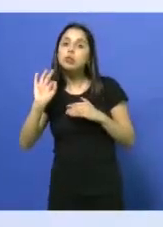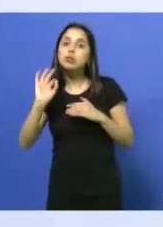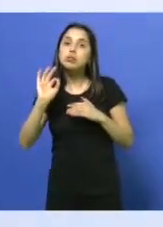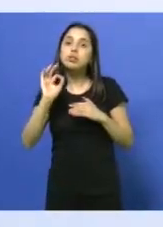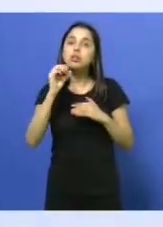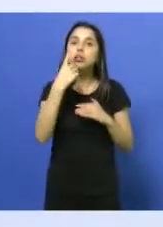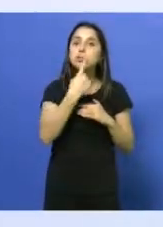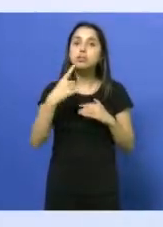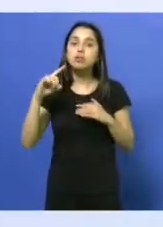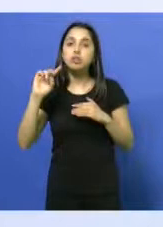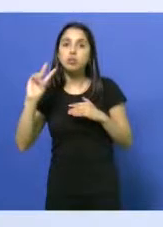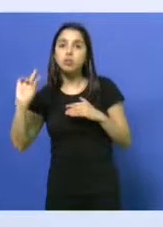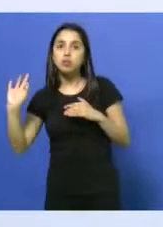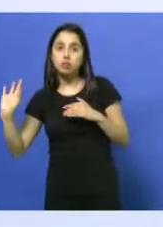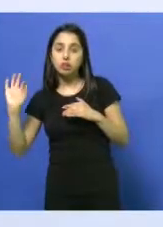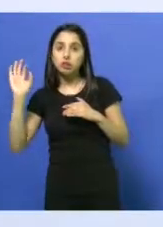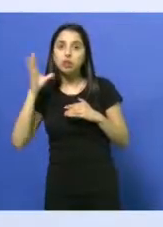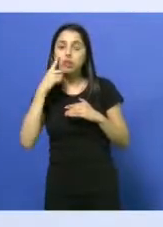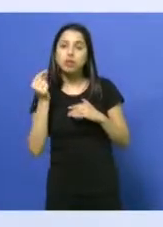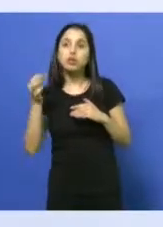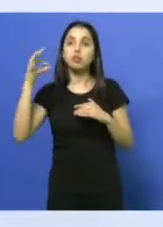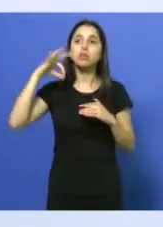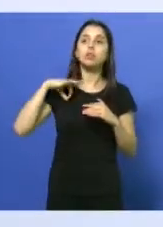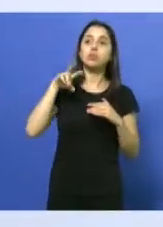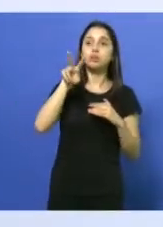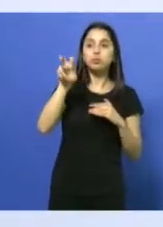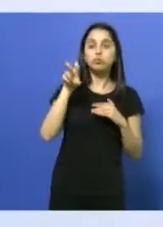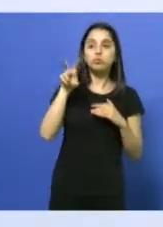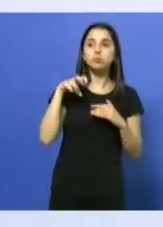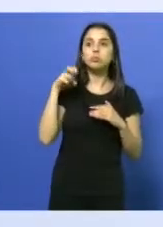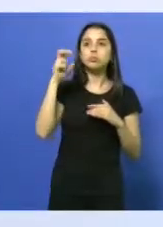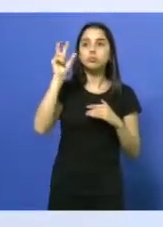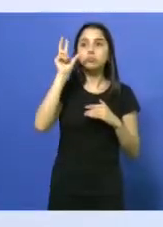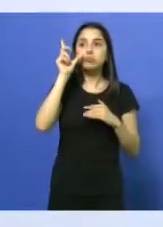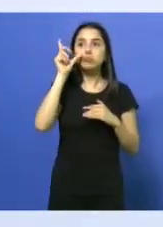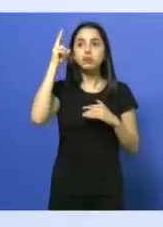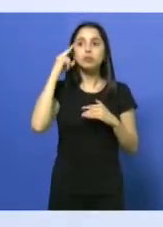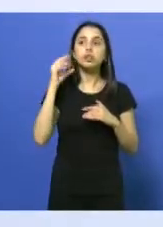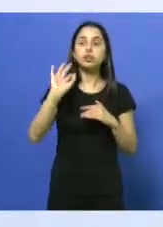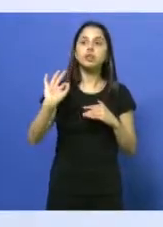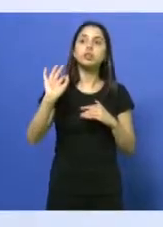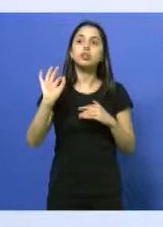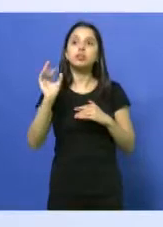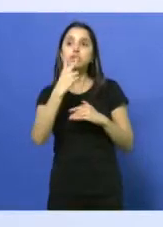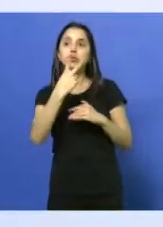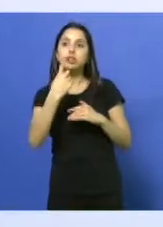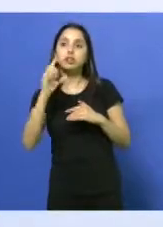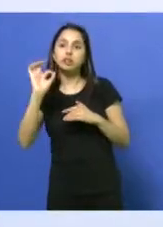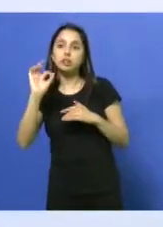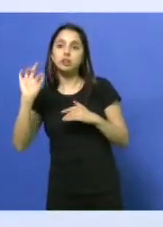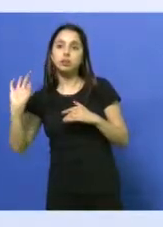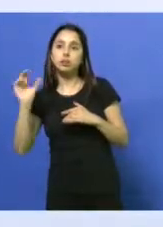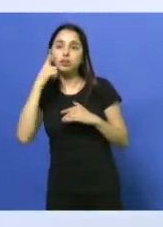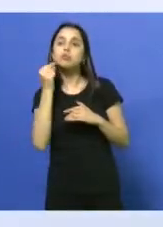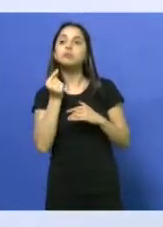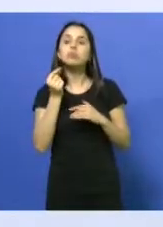pago a 90-120 días. A raíz de todo este desajuste económico, devaluación incluida, se nos